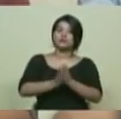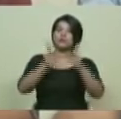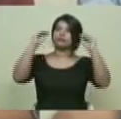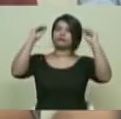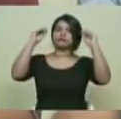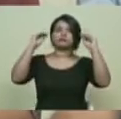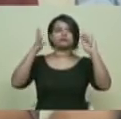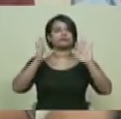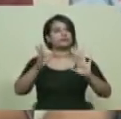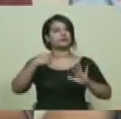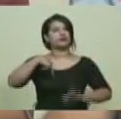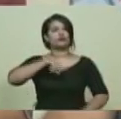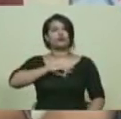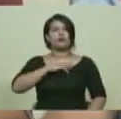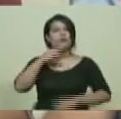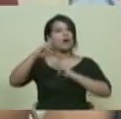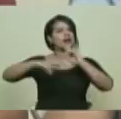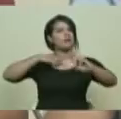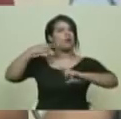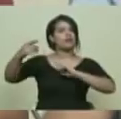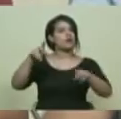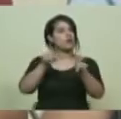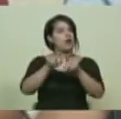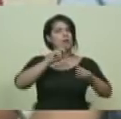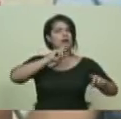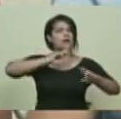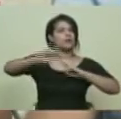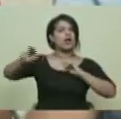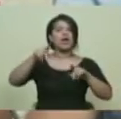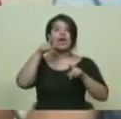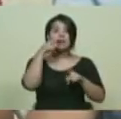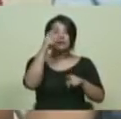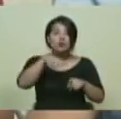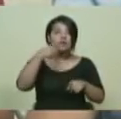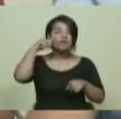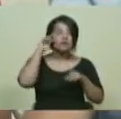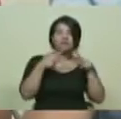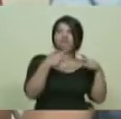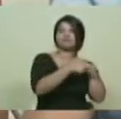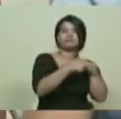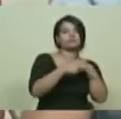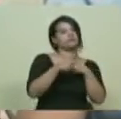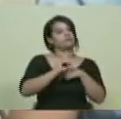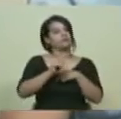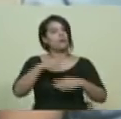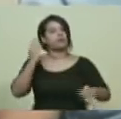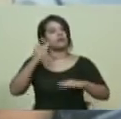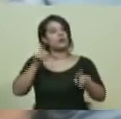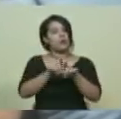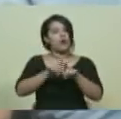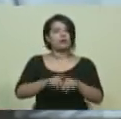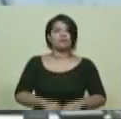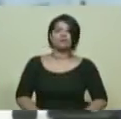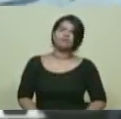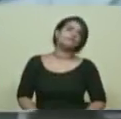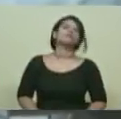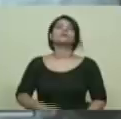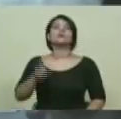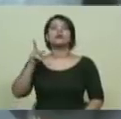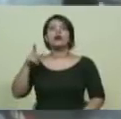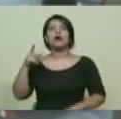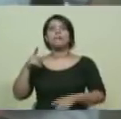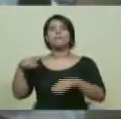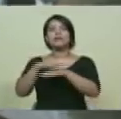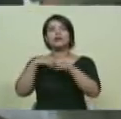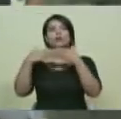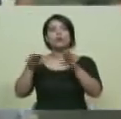vamos a responder de la misma manera como la delincuencia ha actuado contra nuestros hijos y contra nuestros nietos. De la misma contundencia, con el apoyo del Ministerio Público,